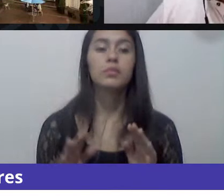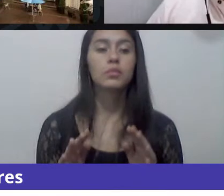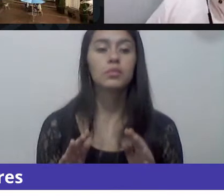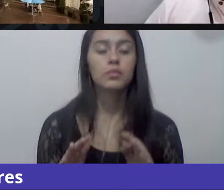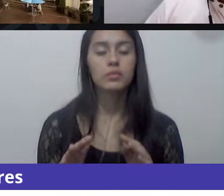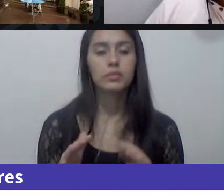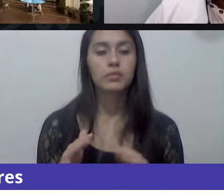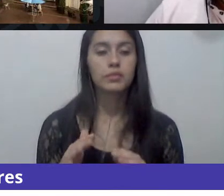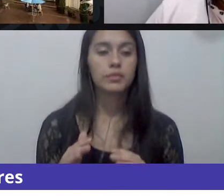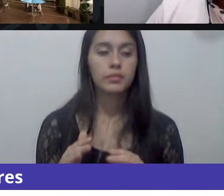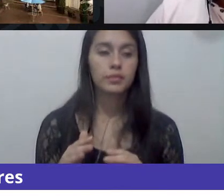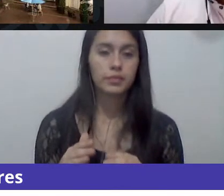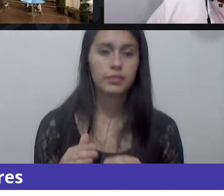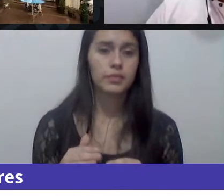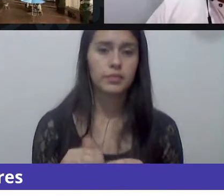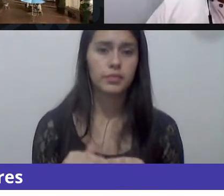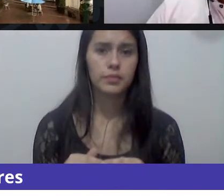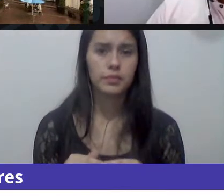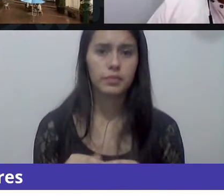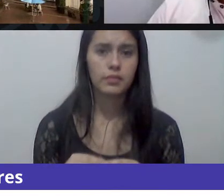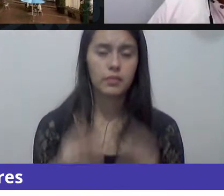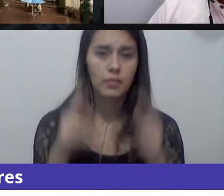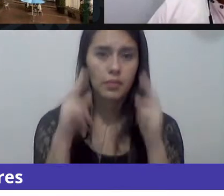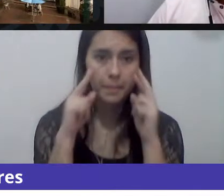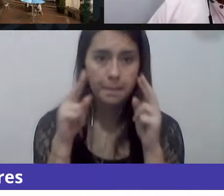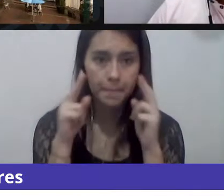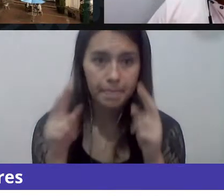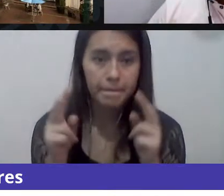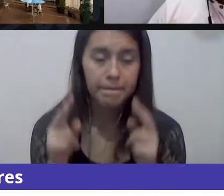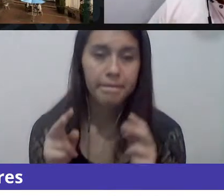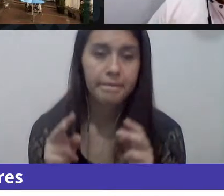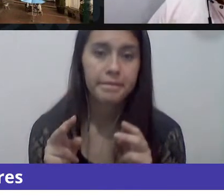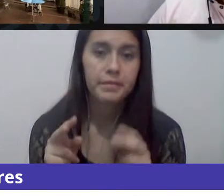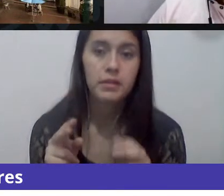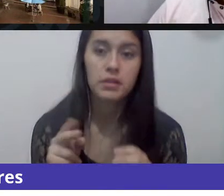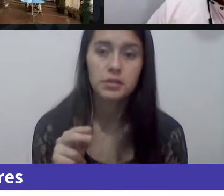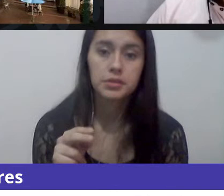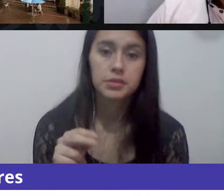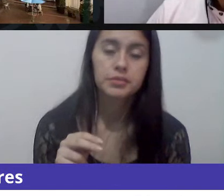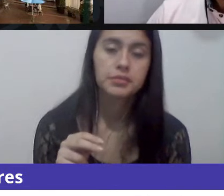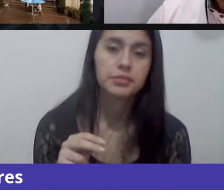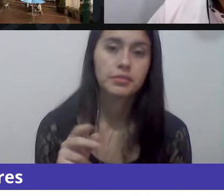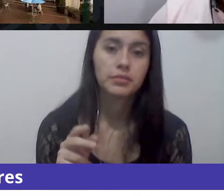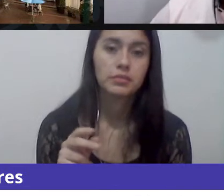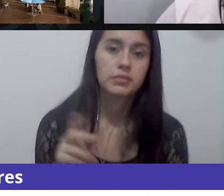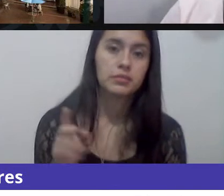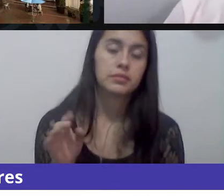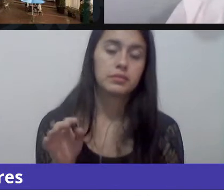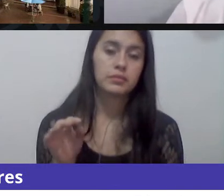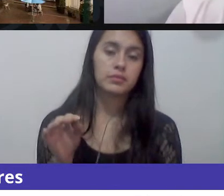aquí. Mira cómo sale acá, ojo. Un saludo para todos.